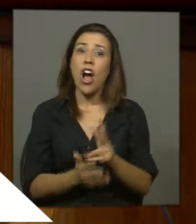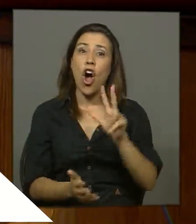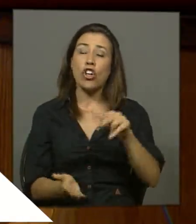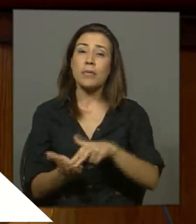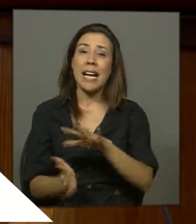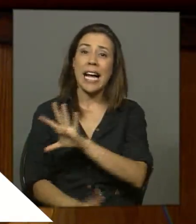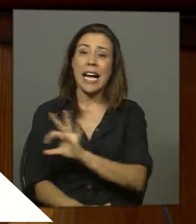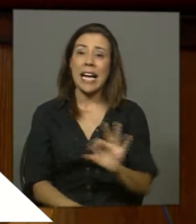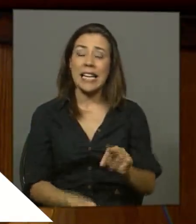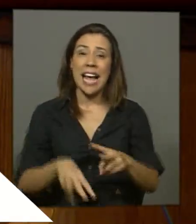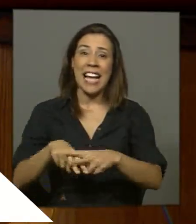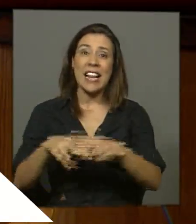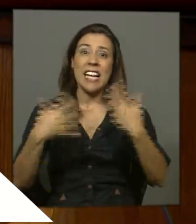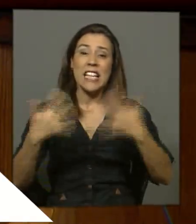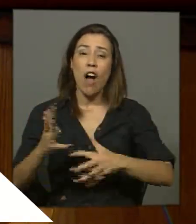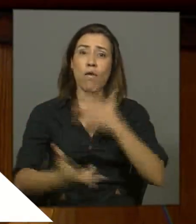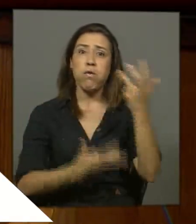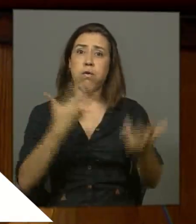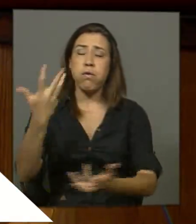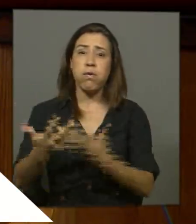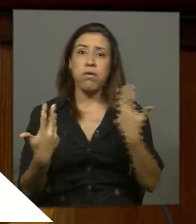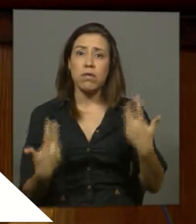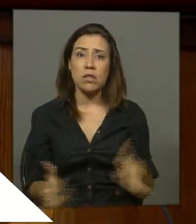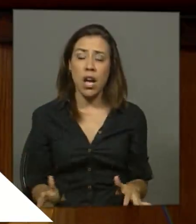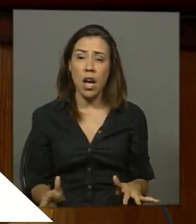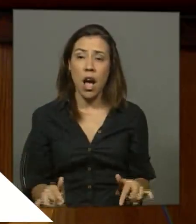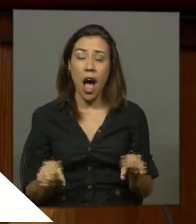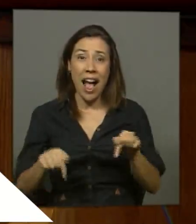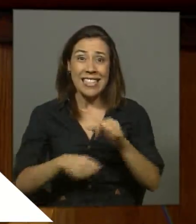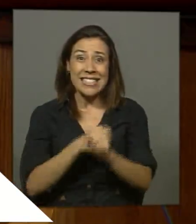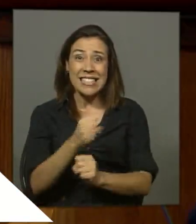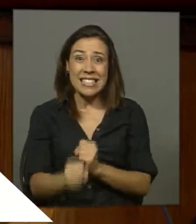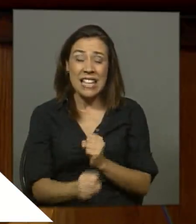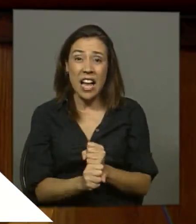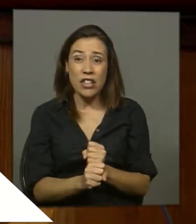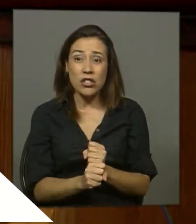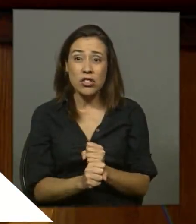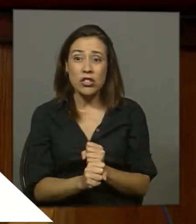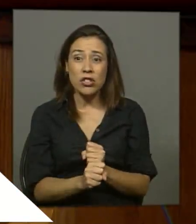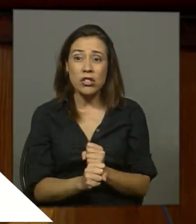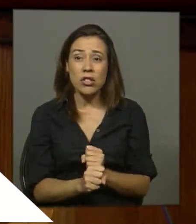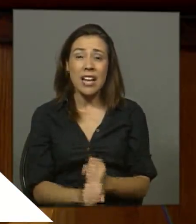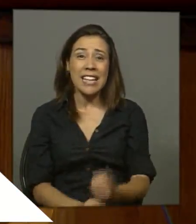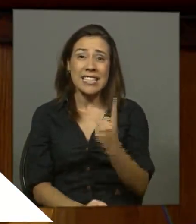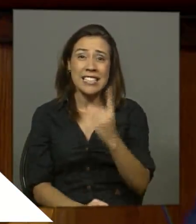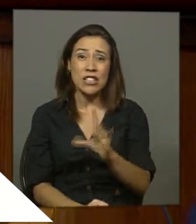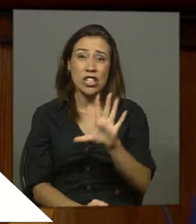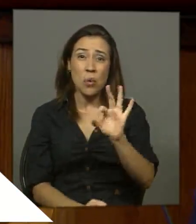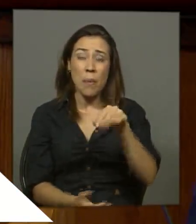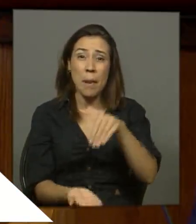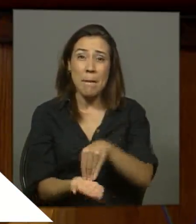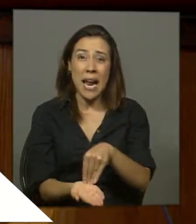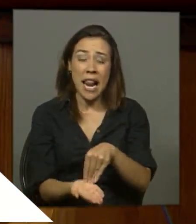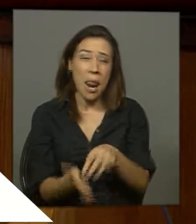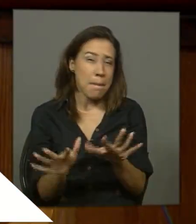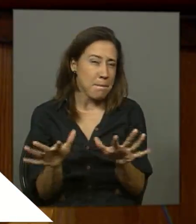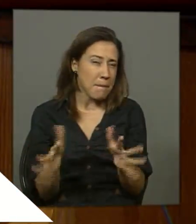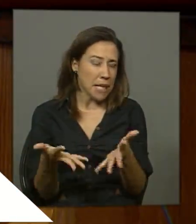8500 hectáreas quemadas en este año van 150,000